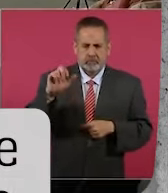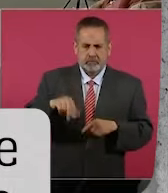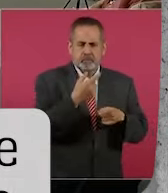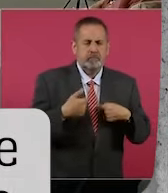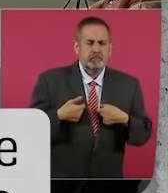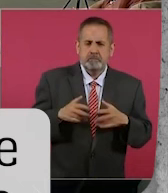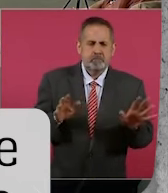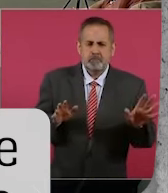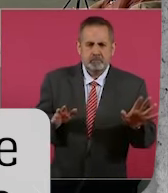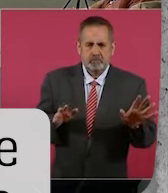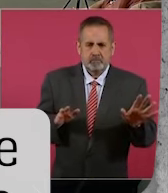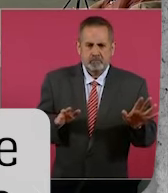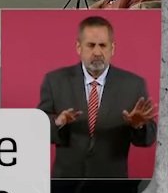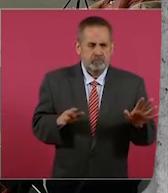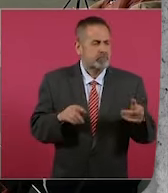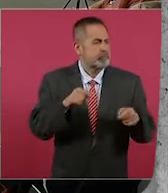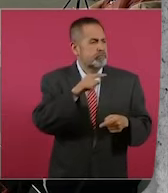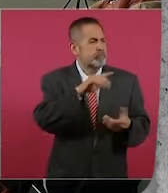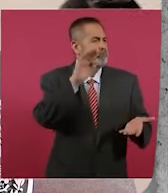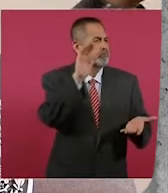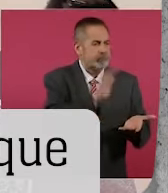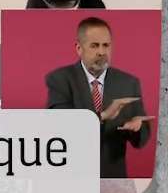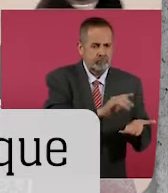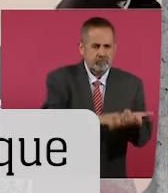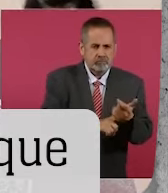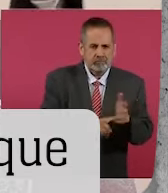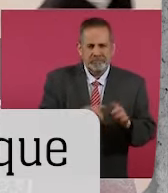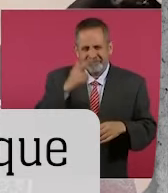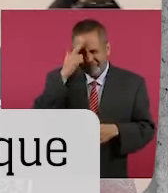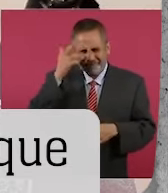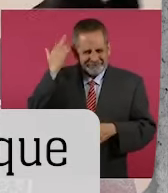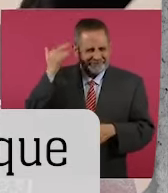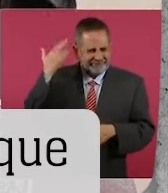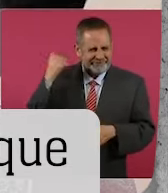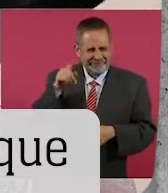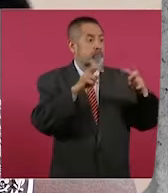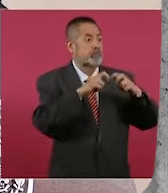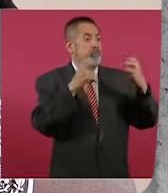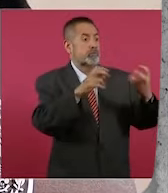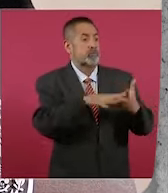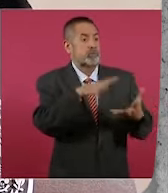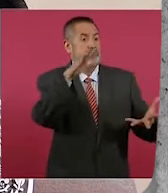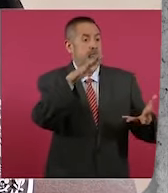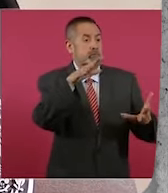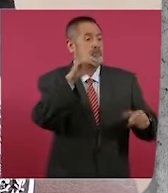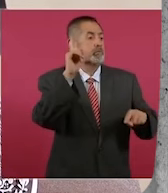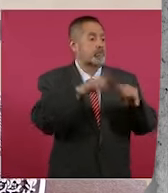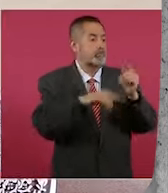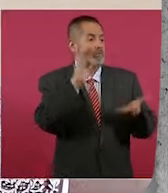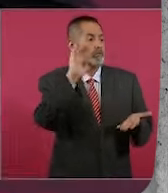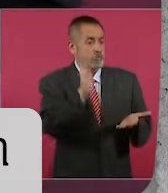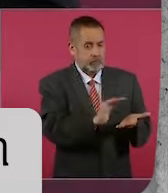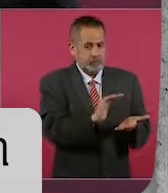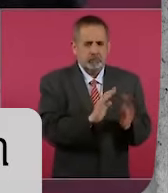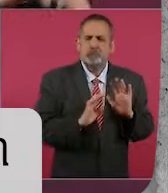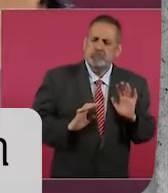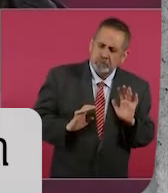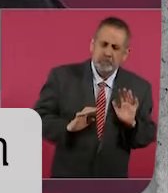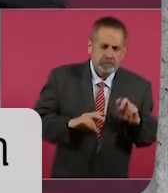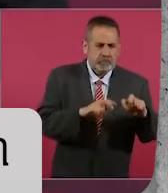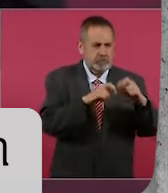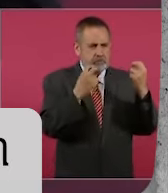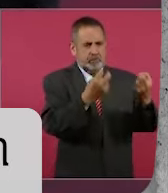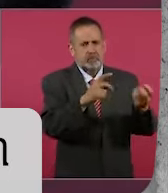Corte, se reduzca el miembro, los miembros, como lo hizo Zedillo, que eran más los ministros, y